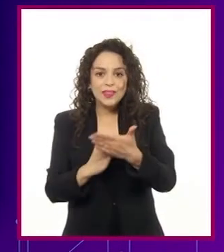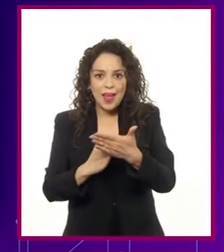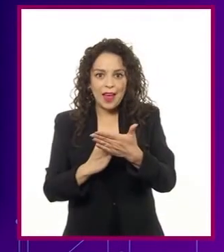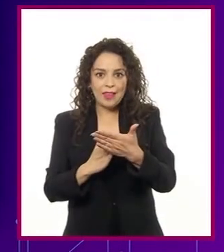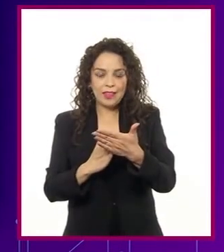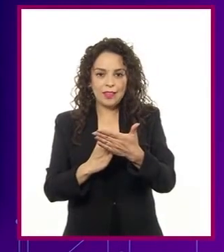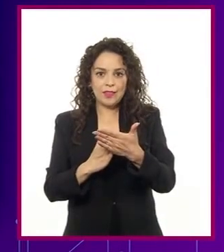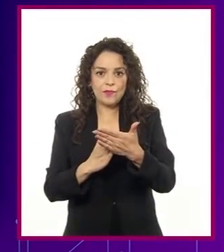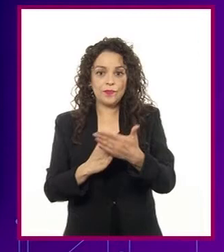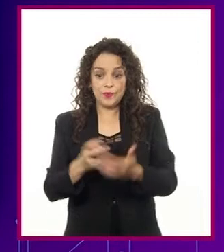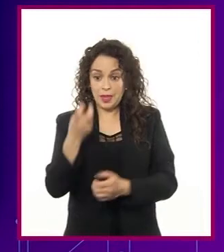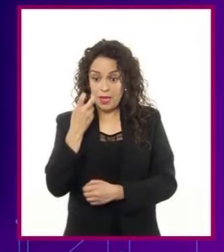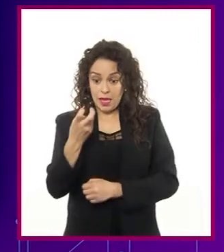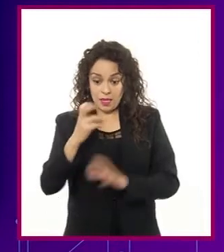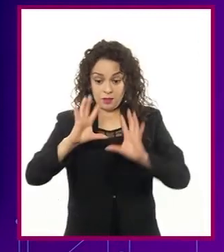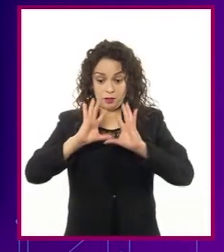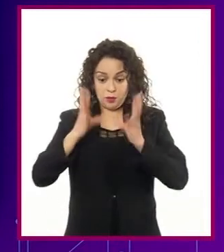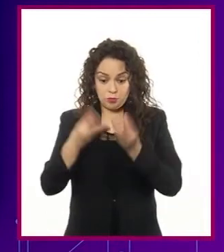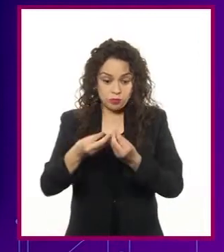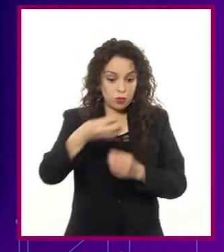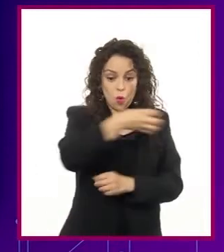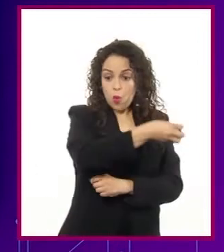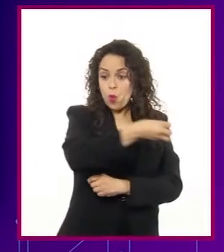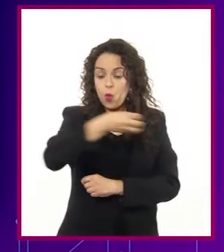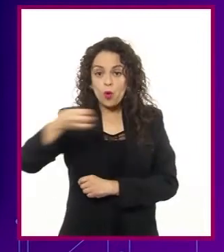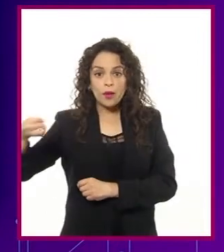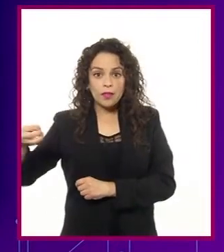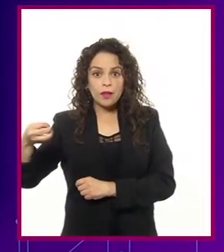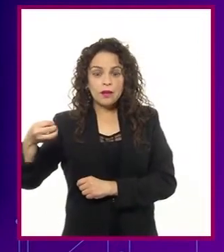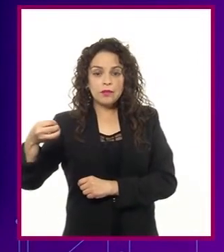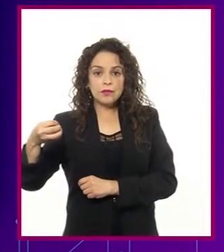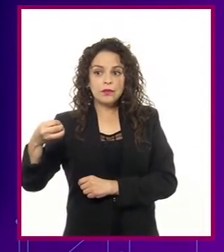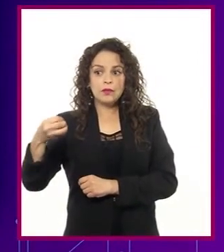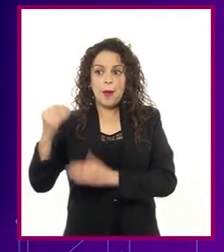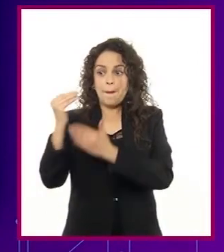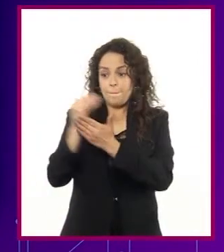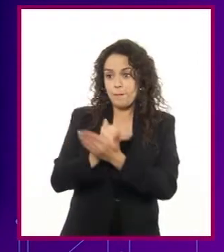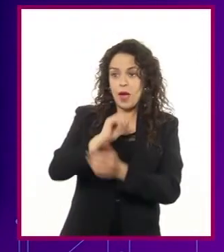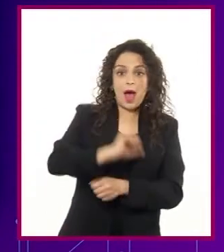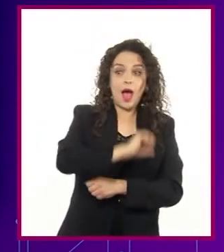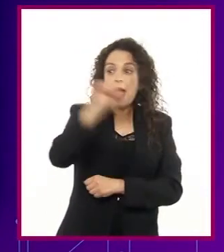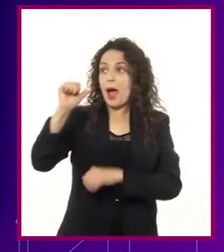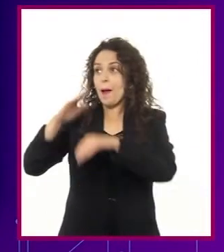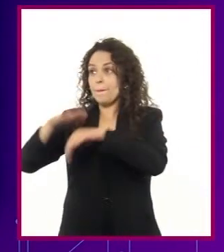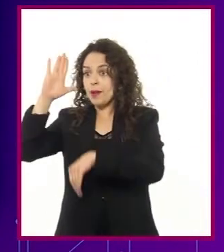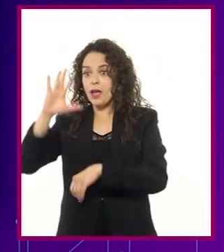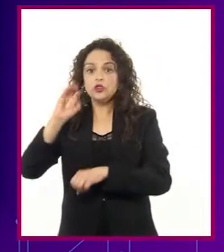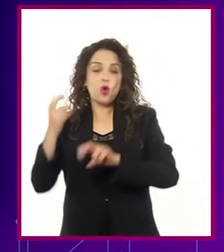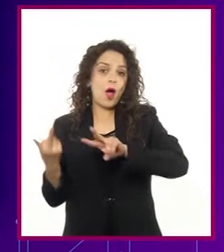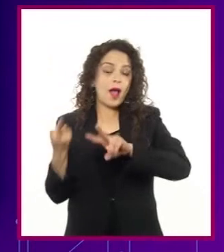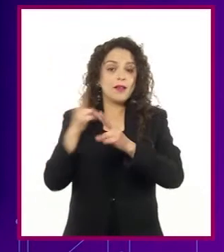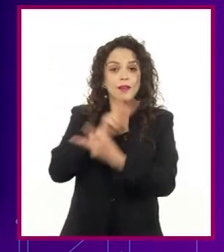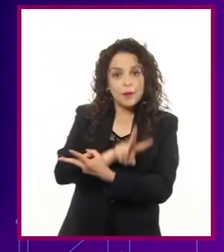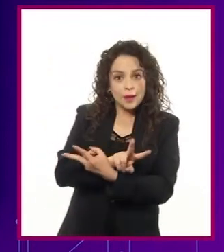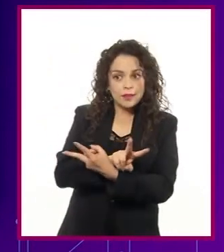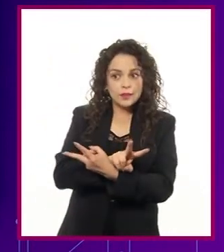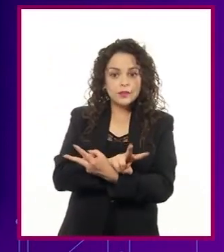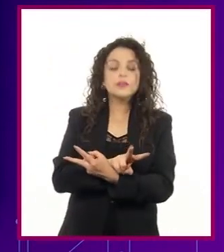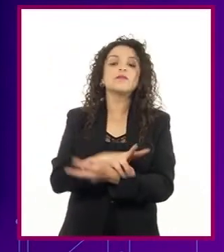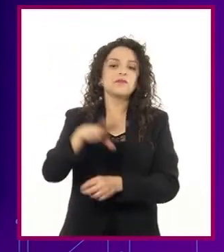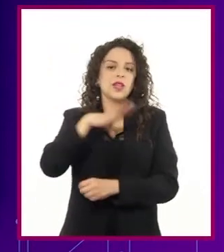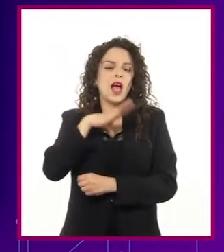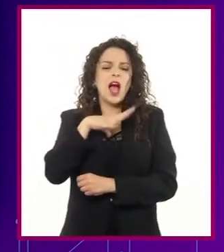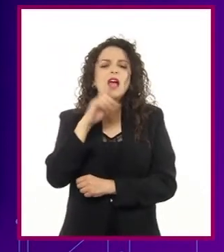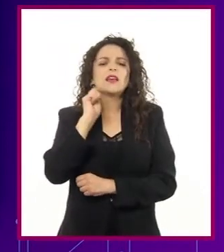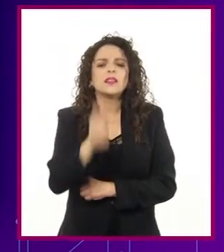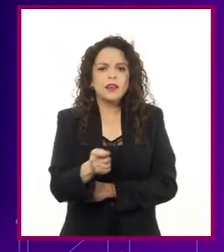Al ordenar un conjunto de datos, ya sea de menor a mayor o de mayor a menor, puede existir